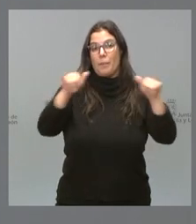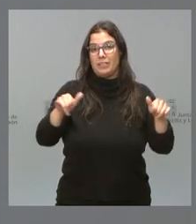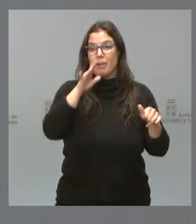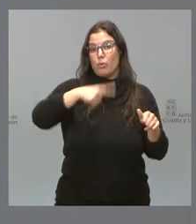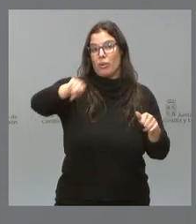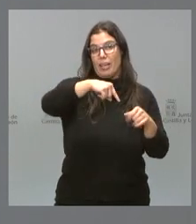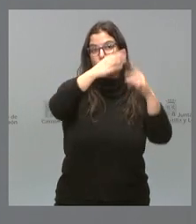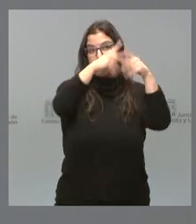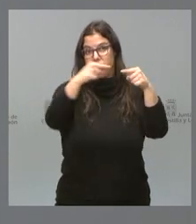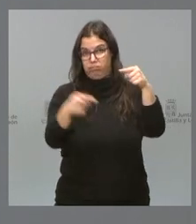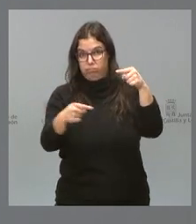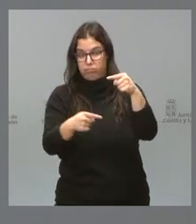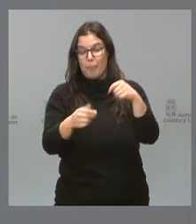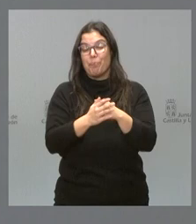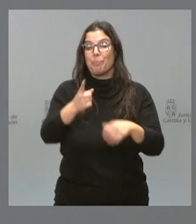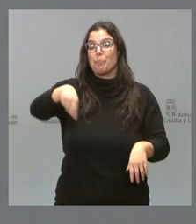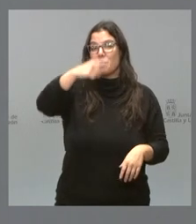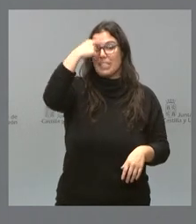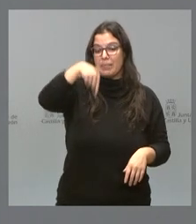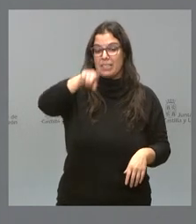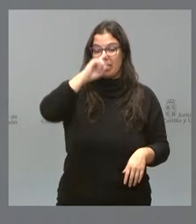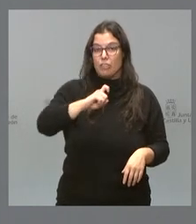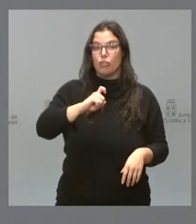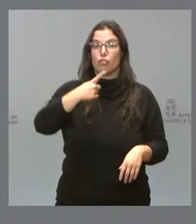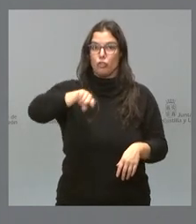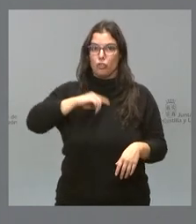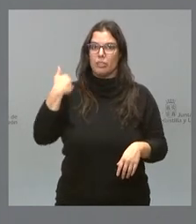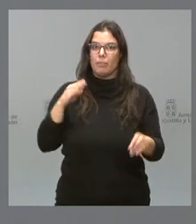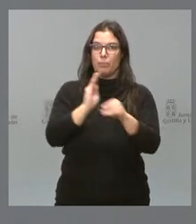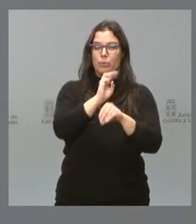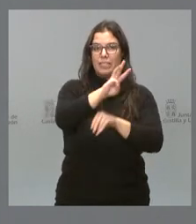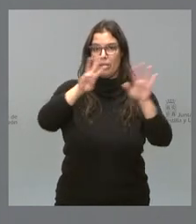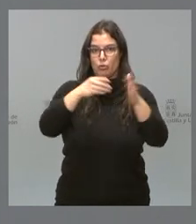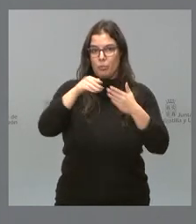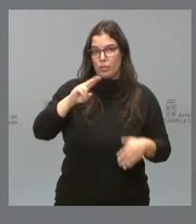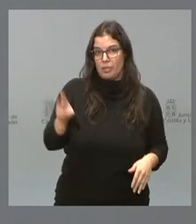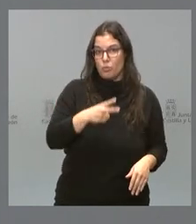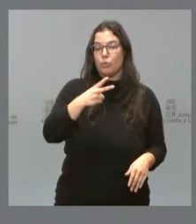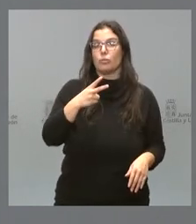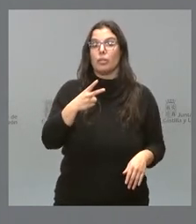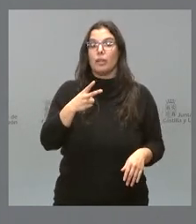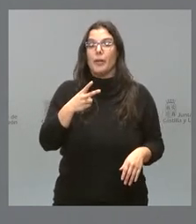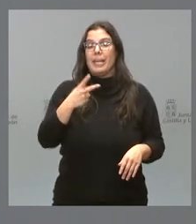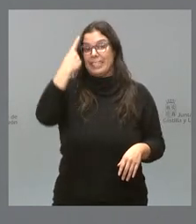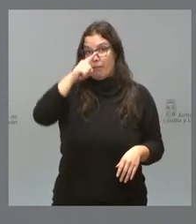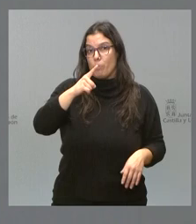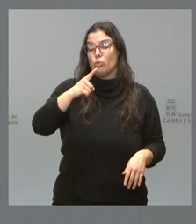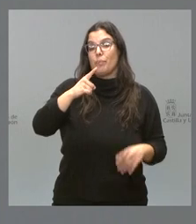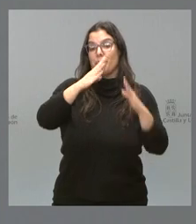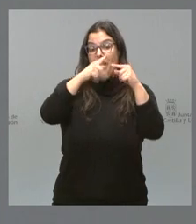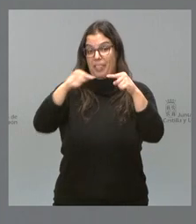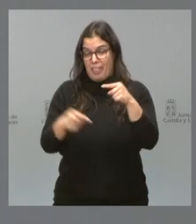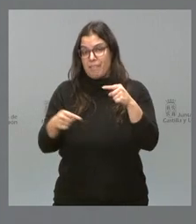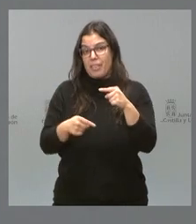previsto saben ustedes que este año hemos hecho una aportación de 38 millones de euros como sabemos que parte de este déficit al menos va a quedar